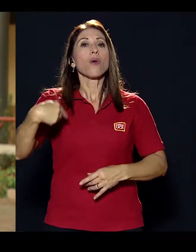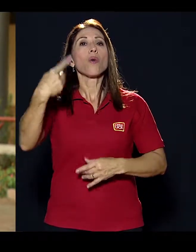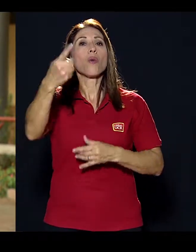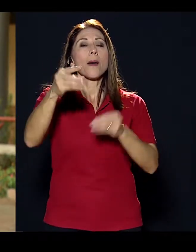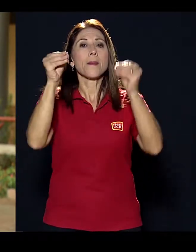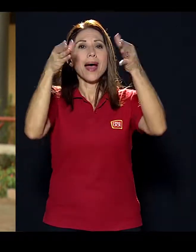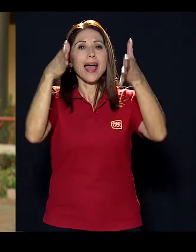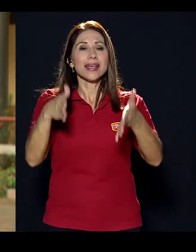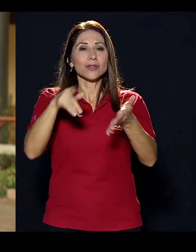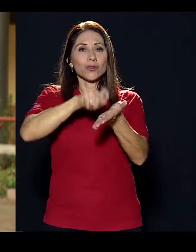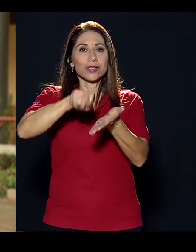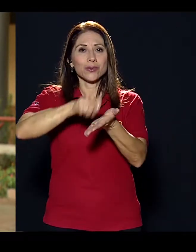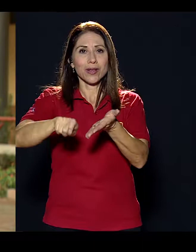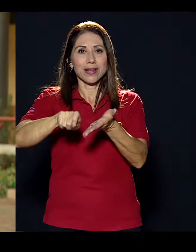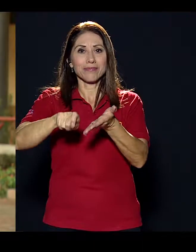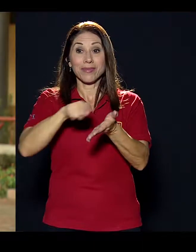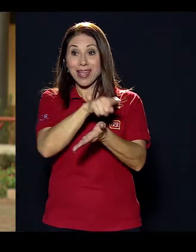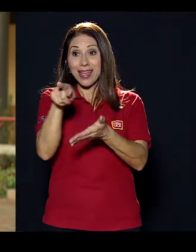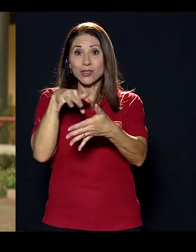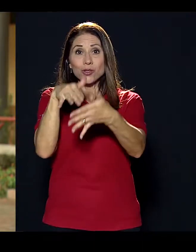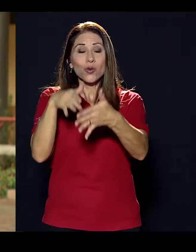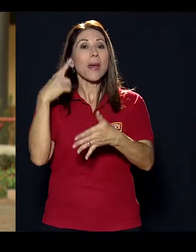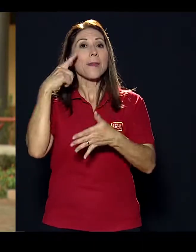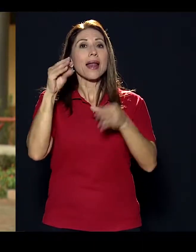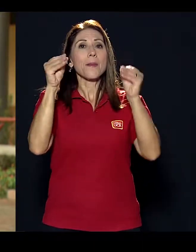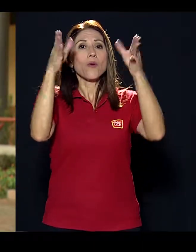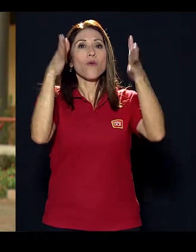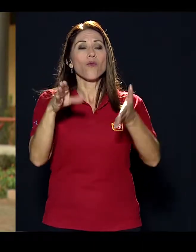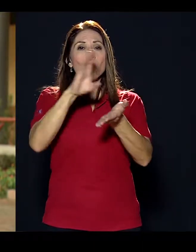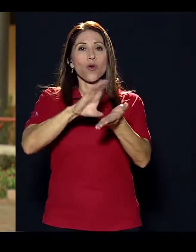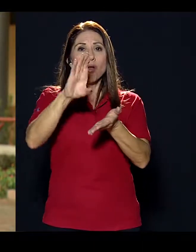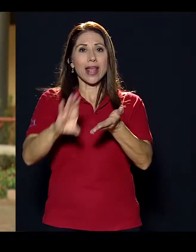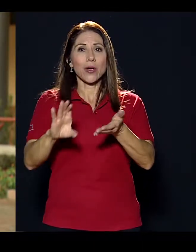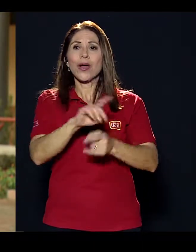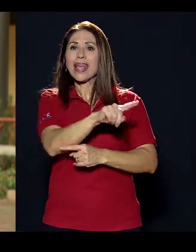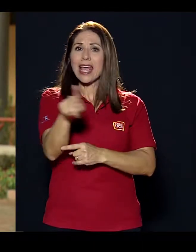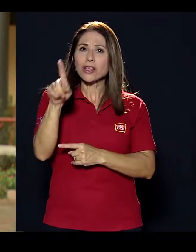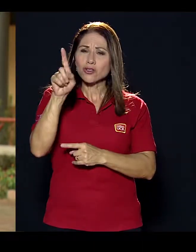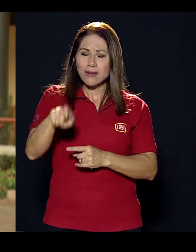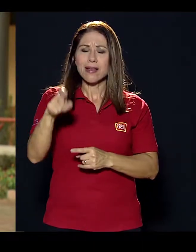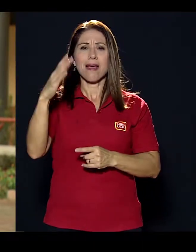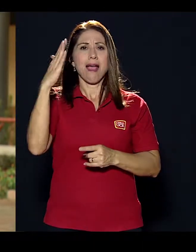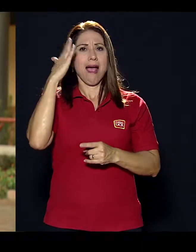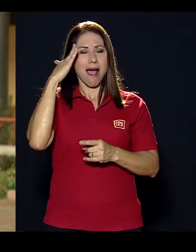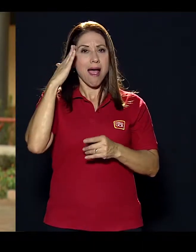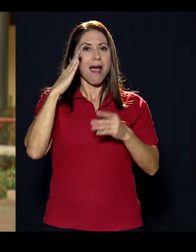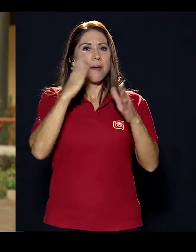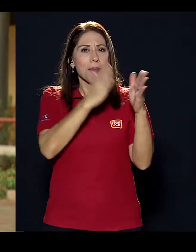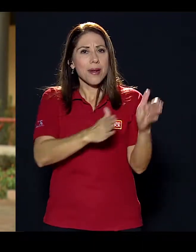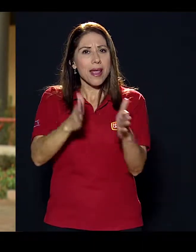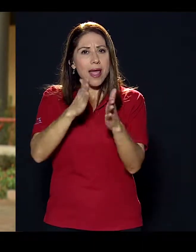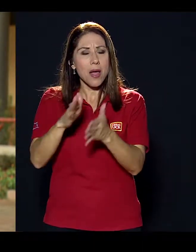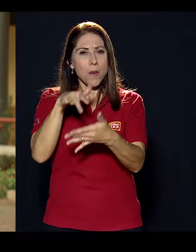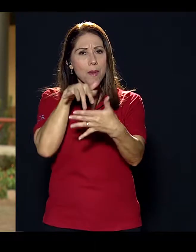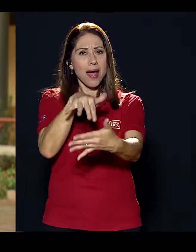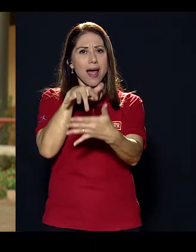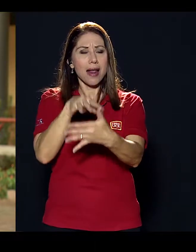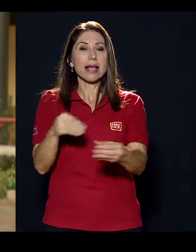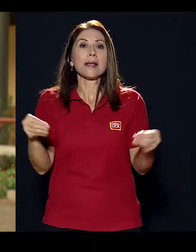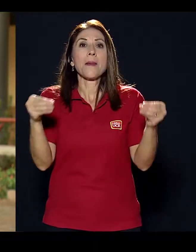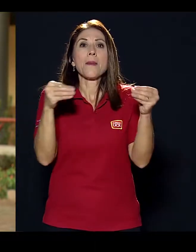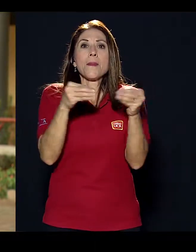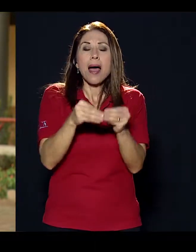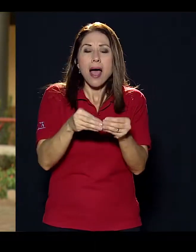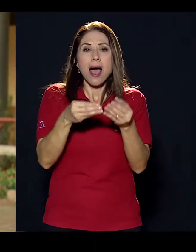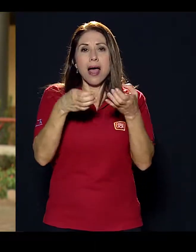estén preparados y que puedan tener mayores estrategias para poder asumir y responder a